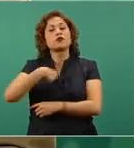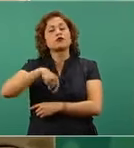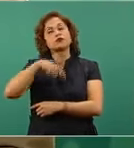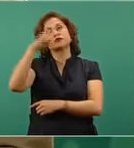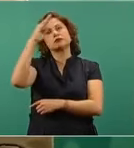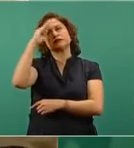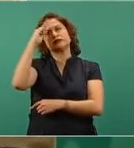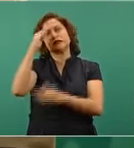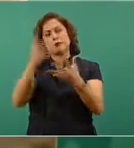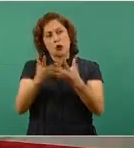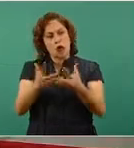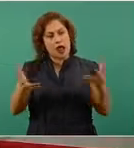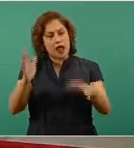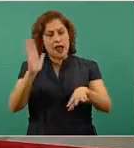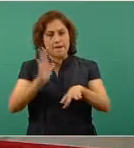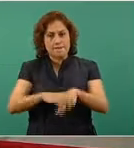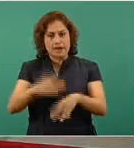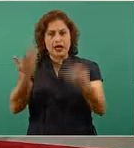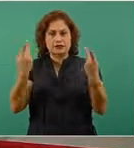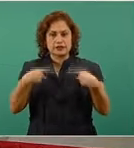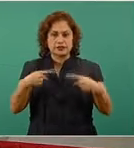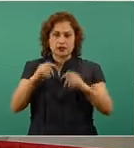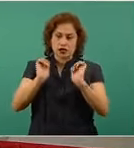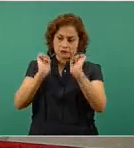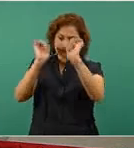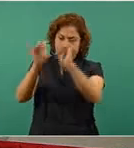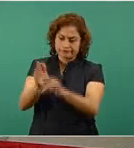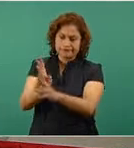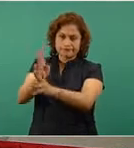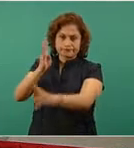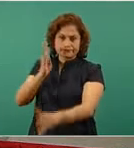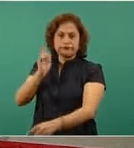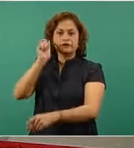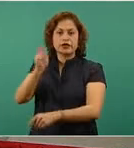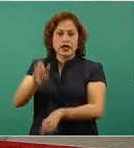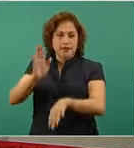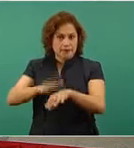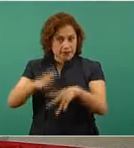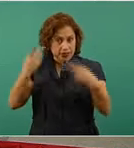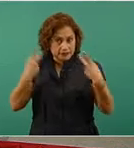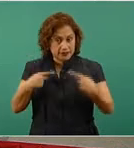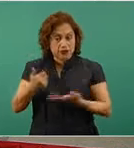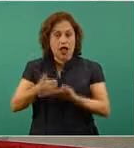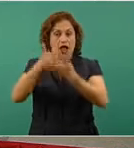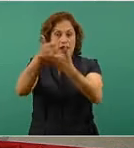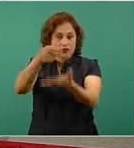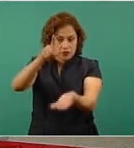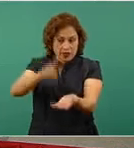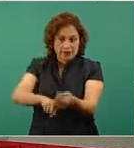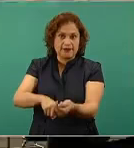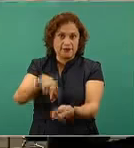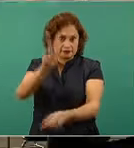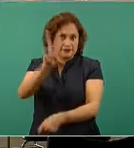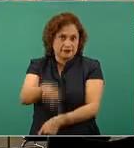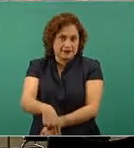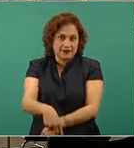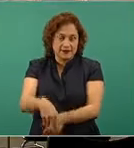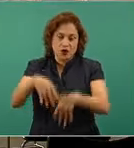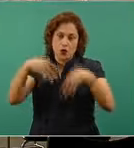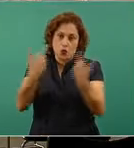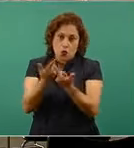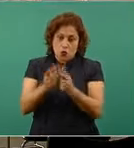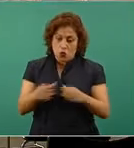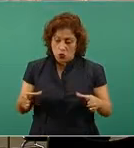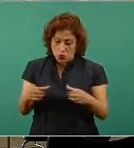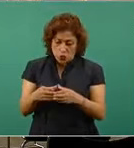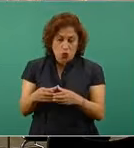la eficiencia de un puesto de vacunación, es incrementar las personas que están en esa brigada. Entonces, se convierten en brigadas mucho más